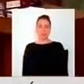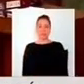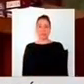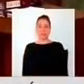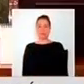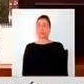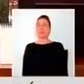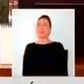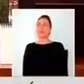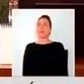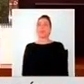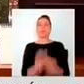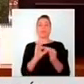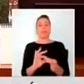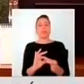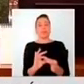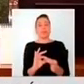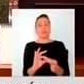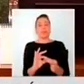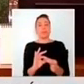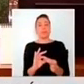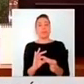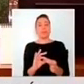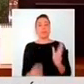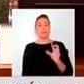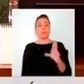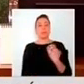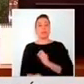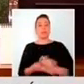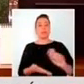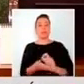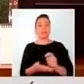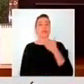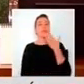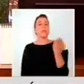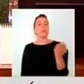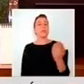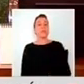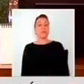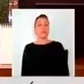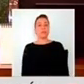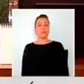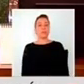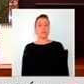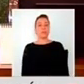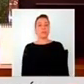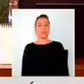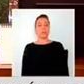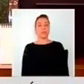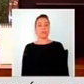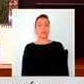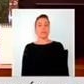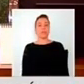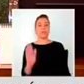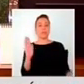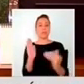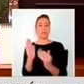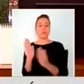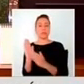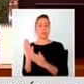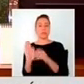Muchas gracias, señor prosecretario. Se ofrece la palabra para hablar a favor de este proyecto de